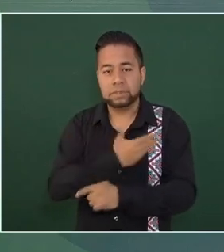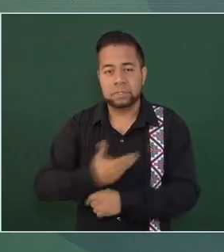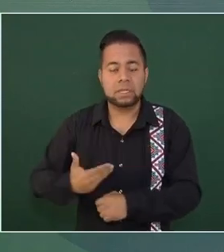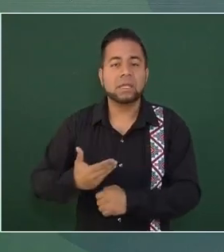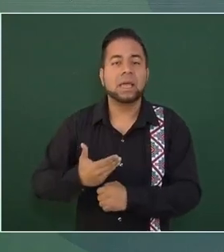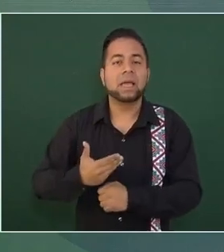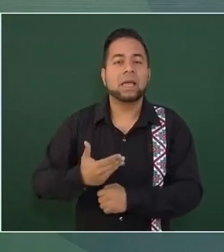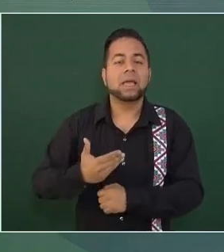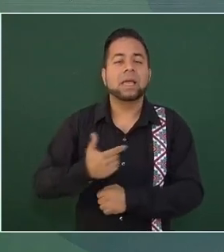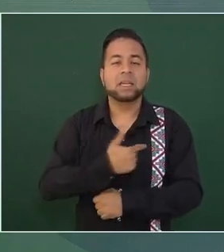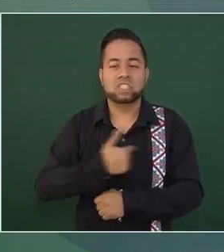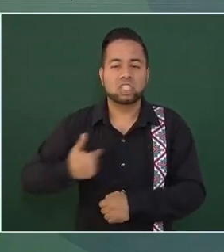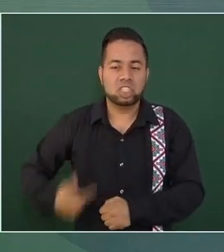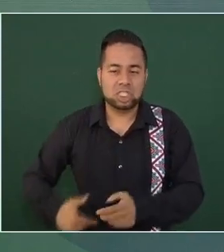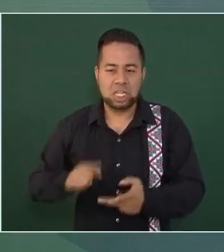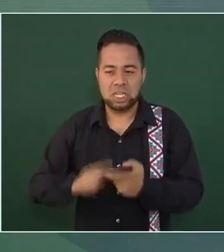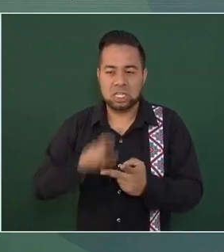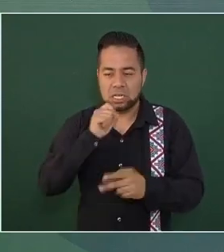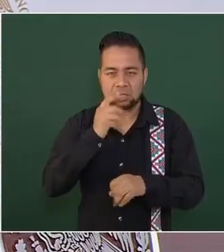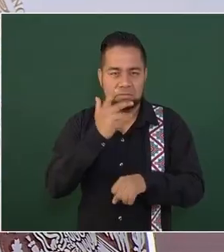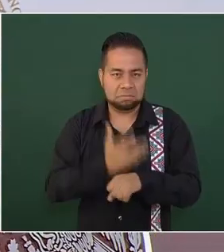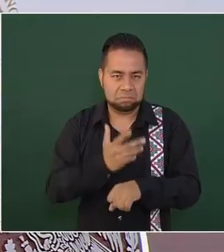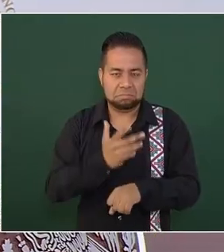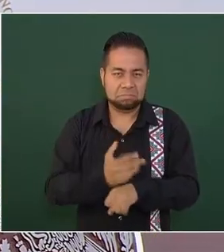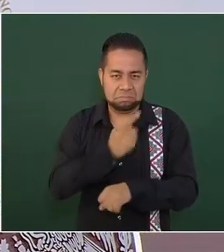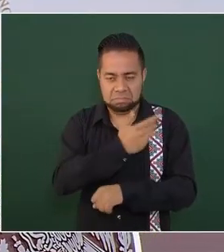y con el presidente de Estados Unidos